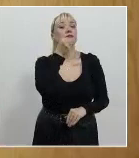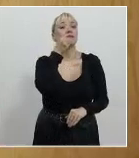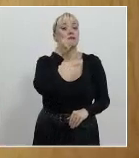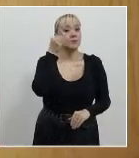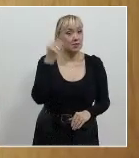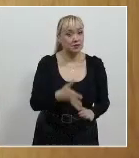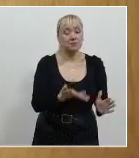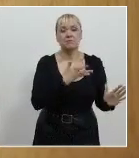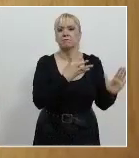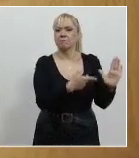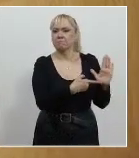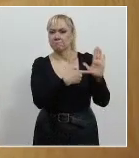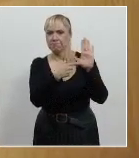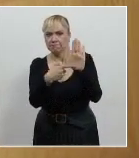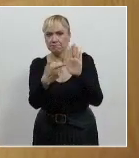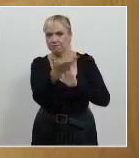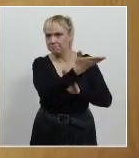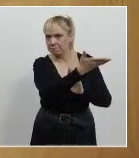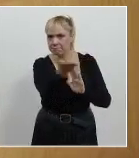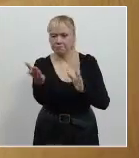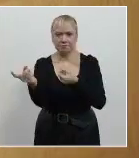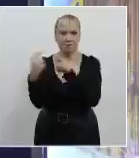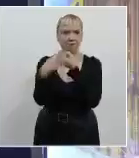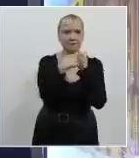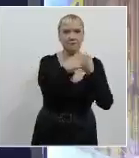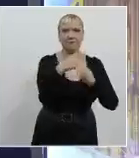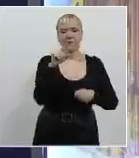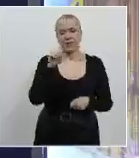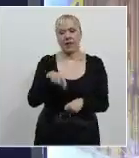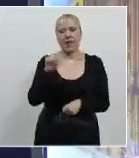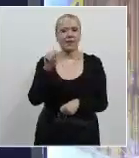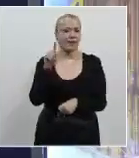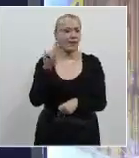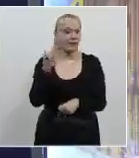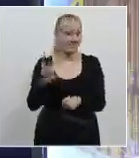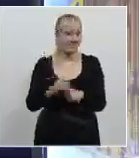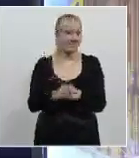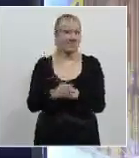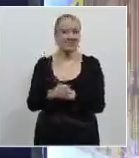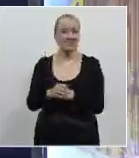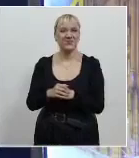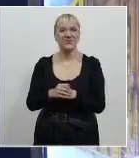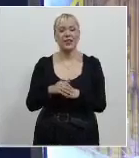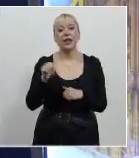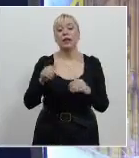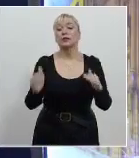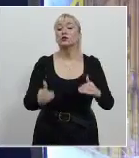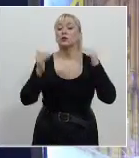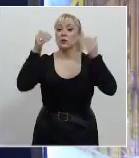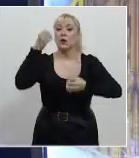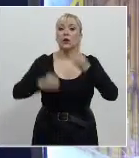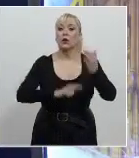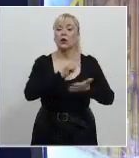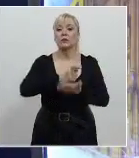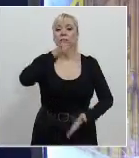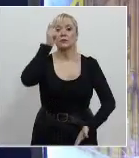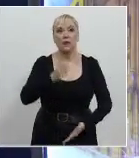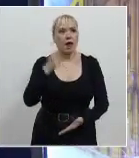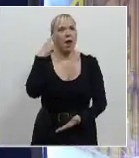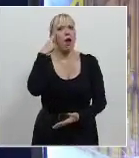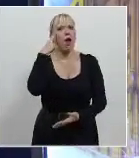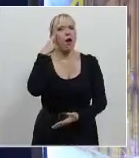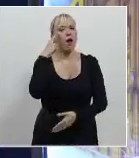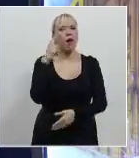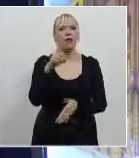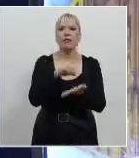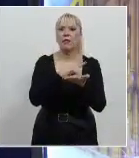a disposición de los socios de ATEI. Y la Suprema Corte recordó una resolución de la segunda sala sobre el